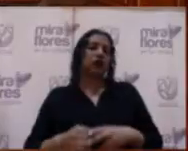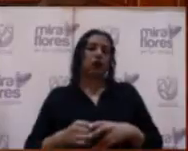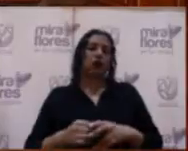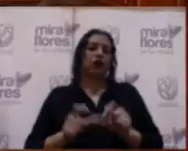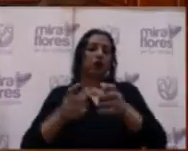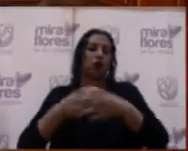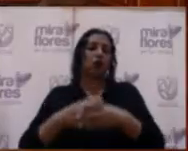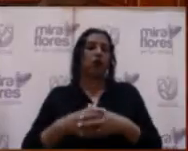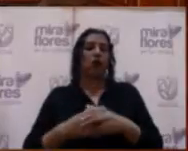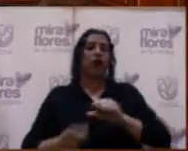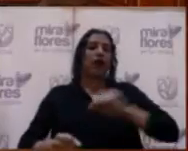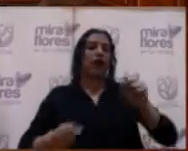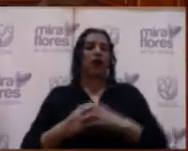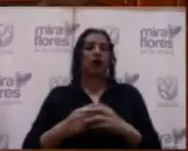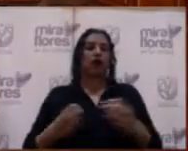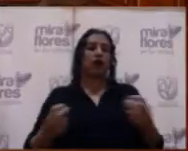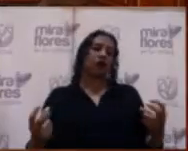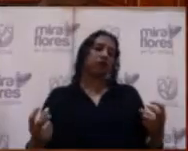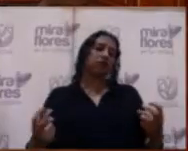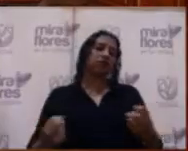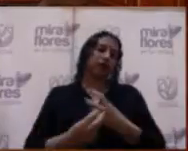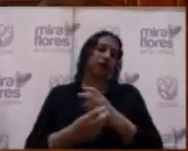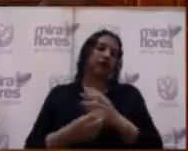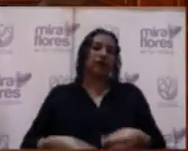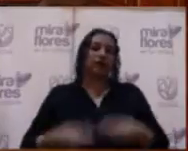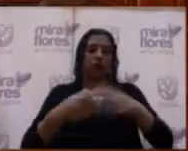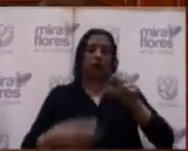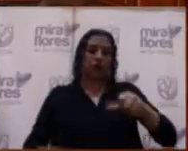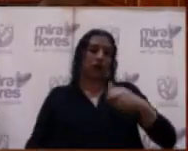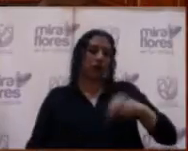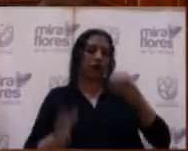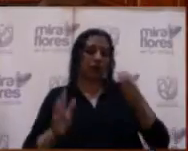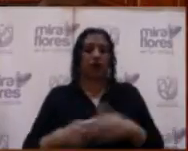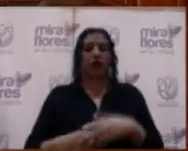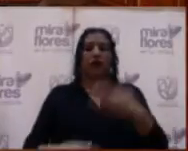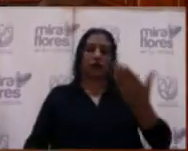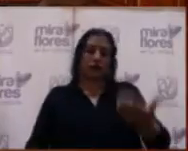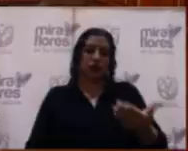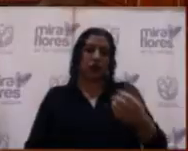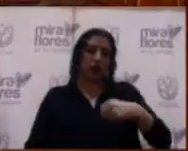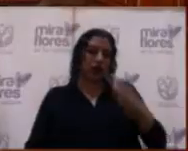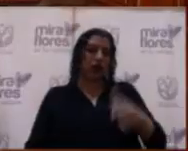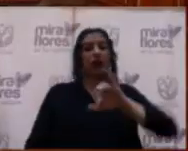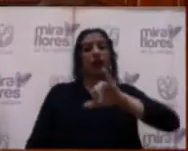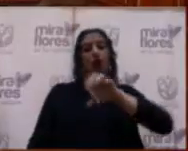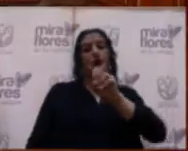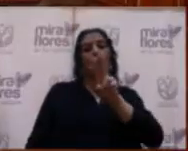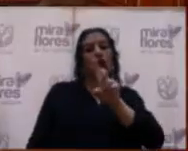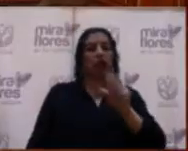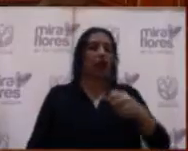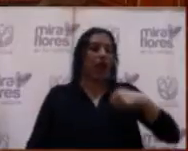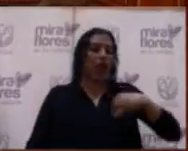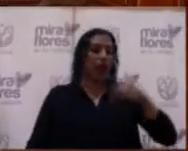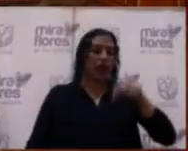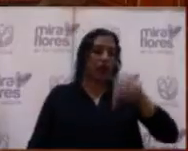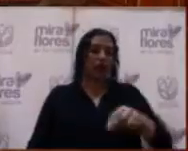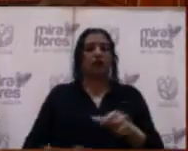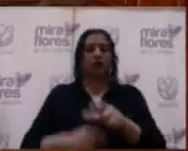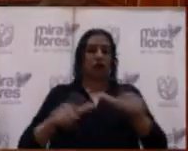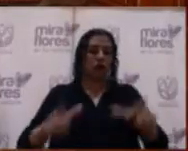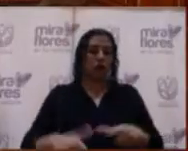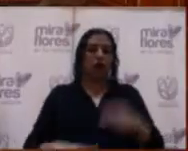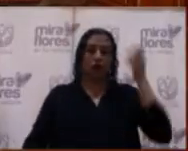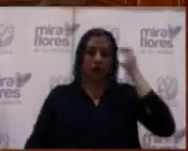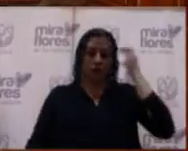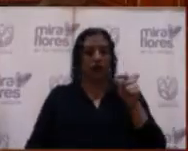dirigida al alcalde de Miraflores. Señor Jorge Muñoz Wells, alcalde de la Municipalidad de Miraflores. El motivo